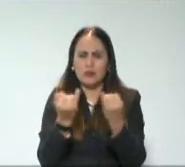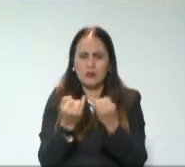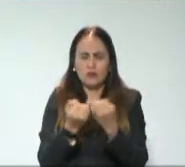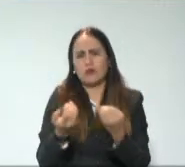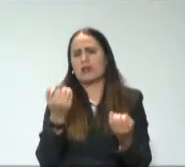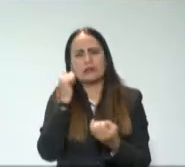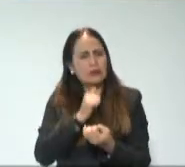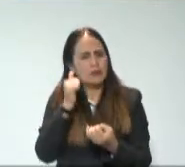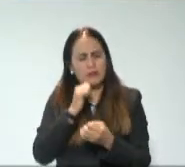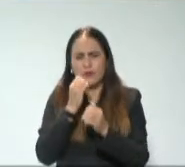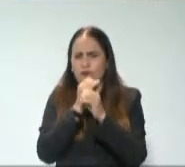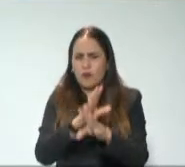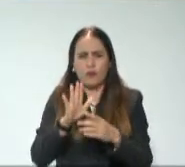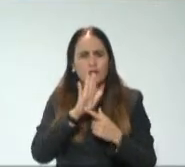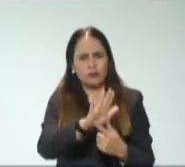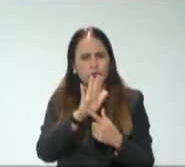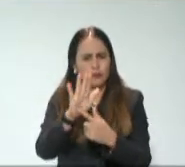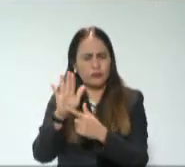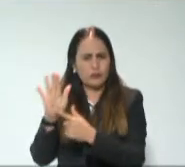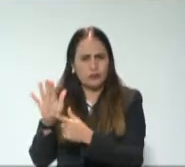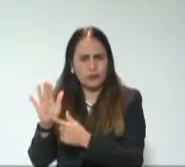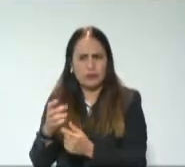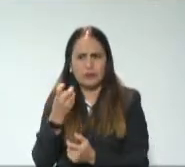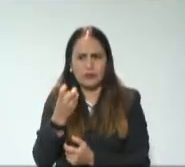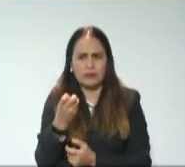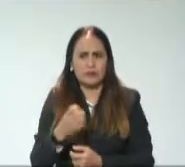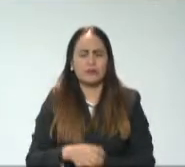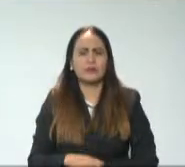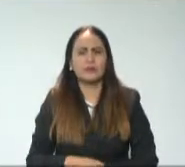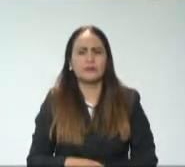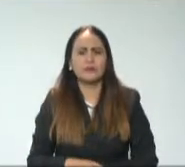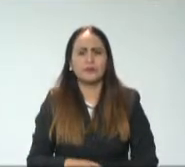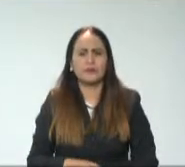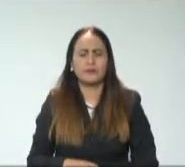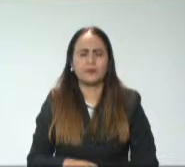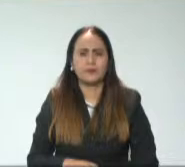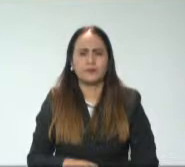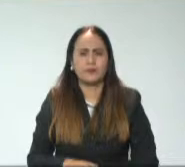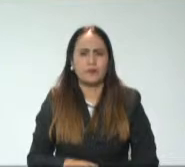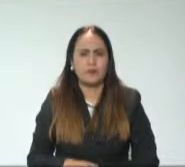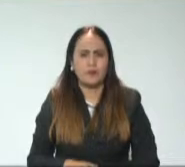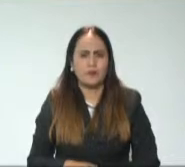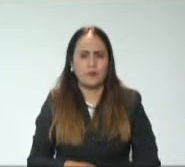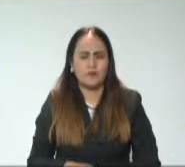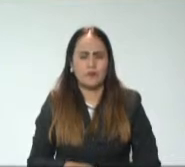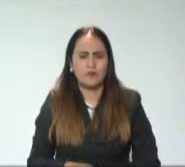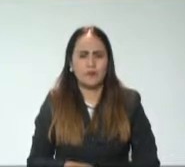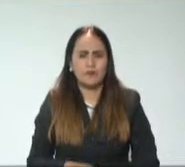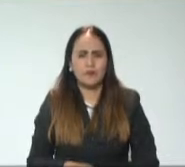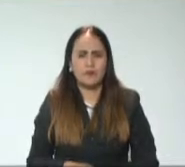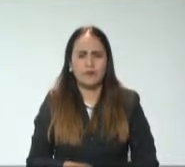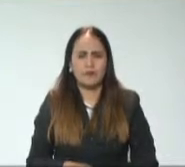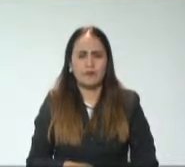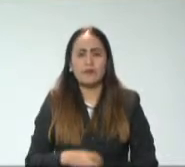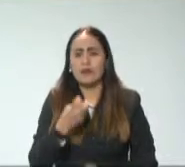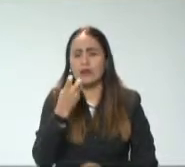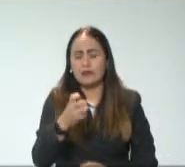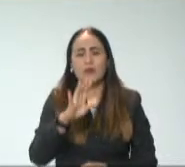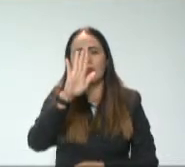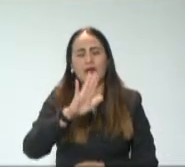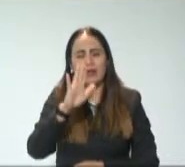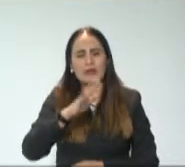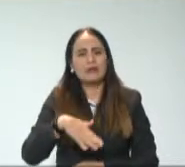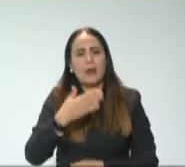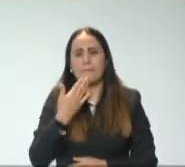transparencia como activa activa Perdón que como he dicho es eh eh la la vacuna más